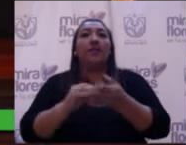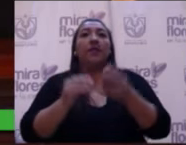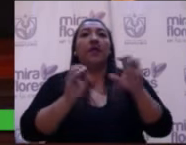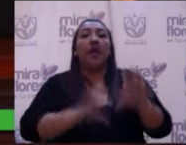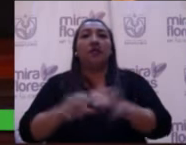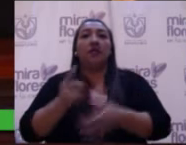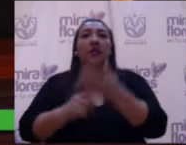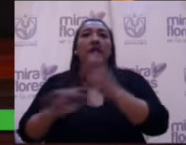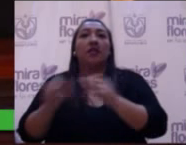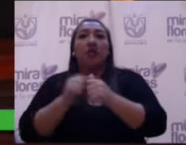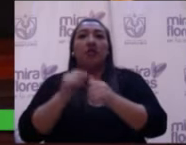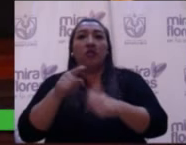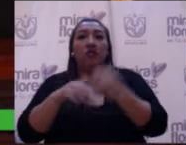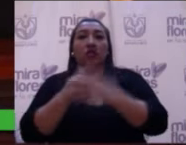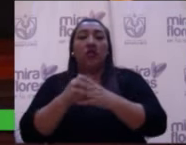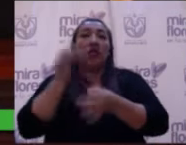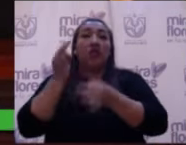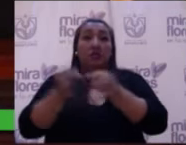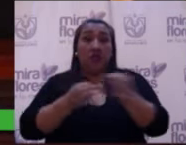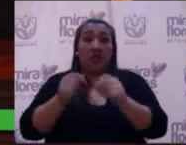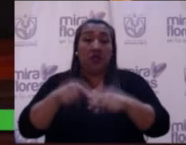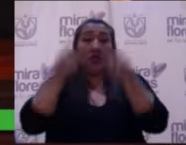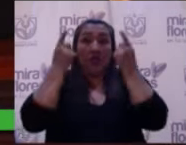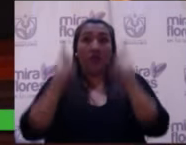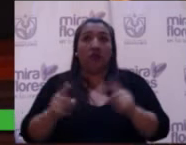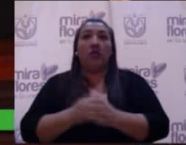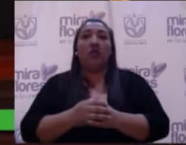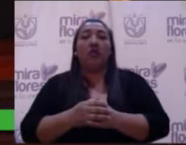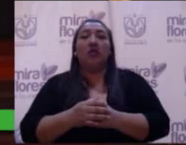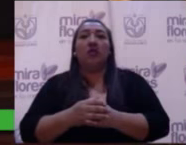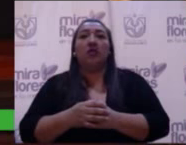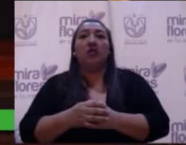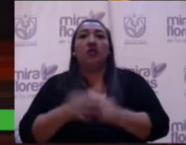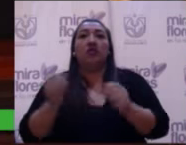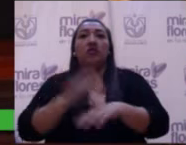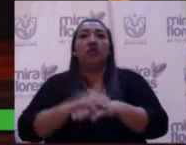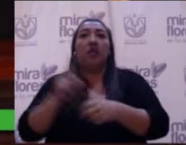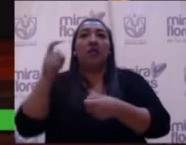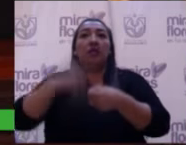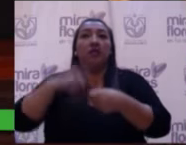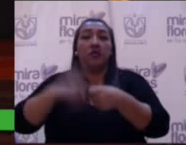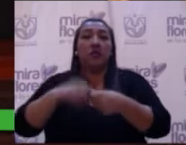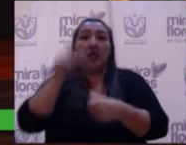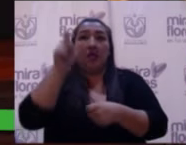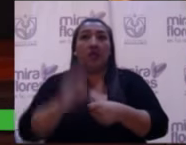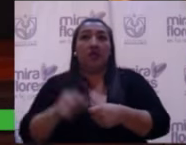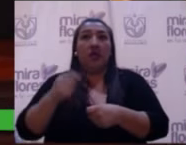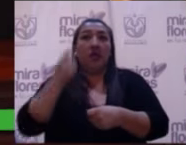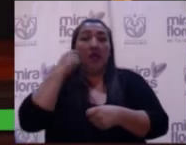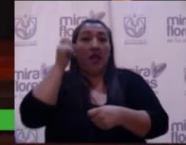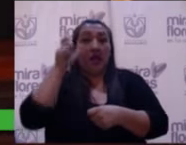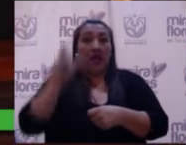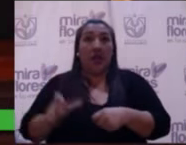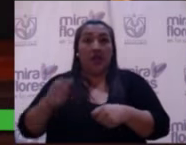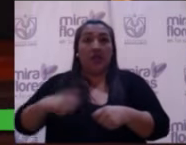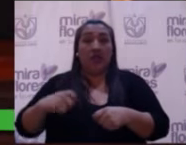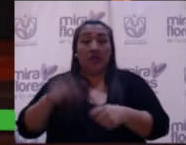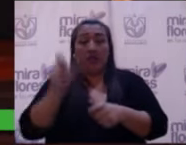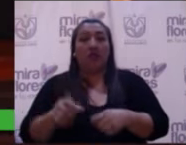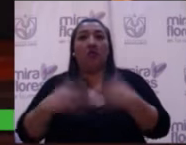de conformidad con las consideraciones expuestas en el acuerdo, precisándose que la participación del alcalde de Miraflores en el evento